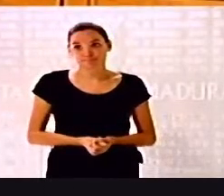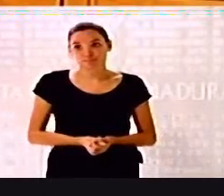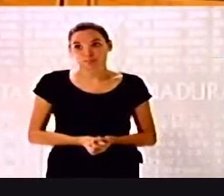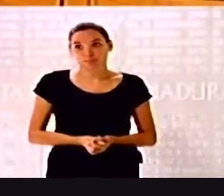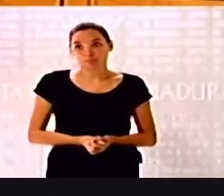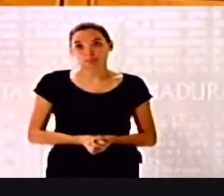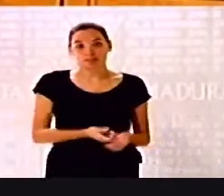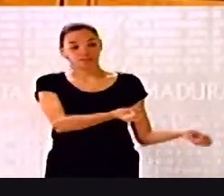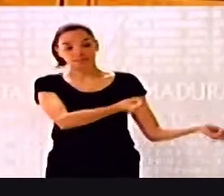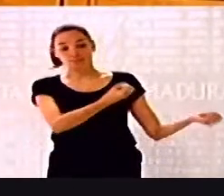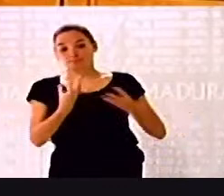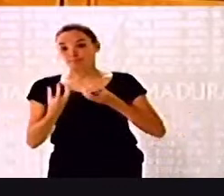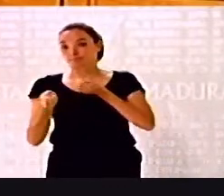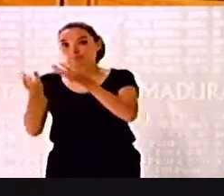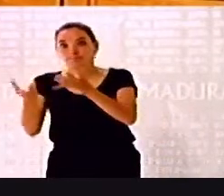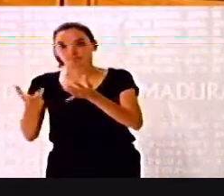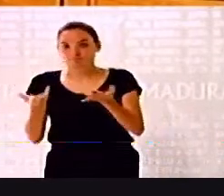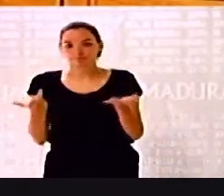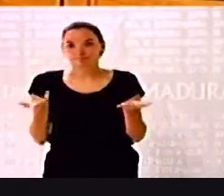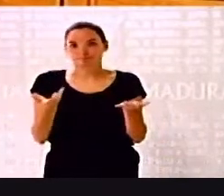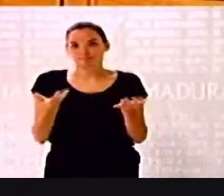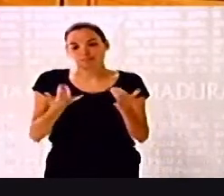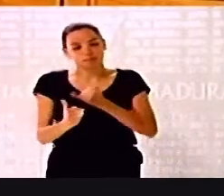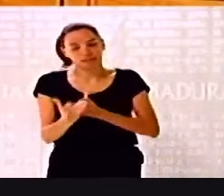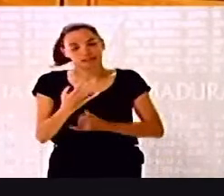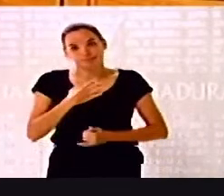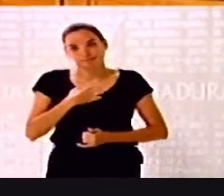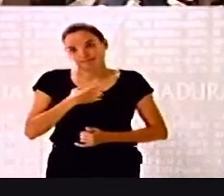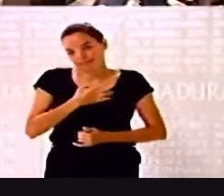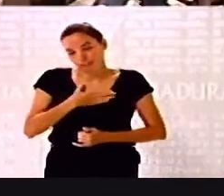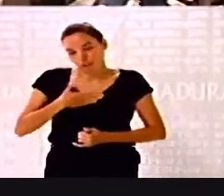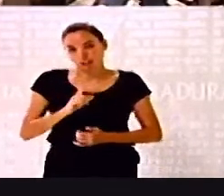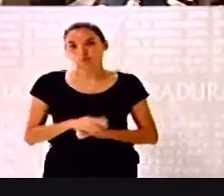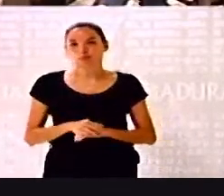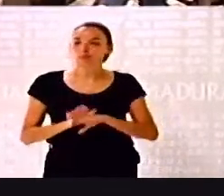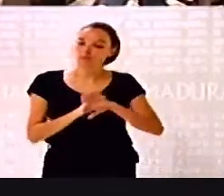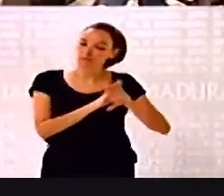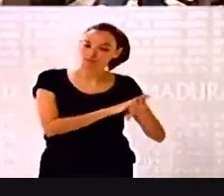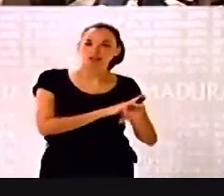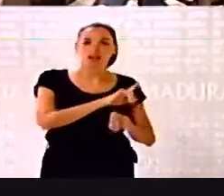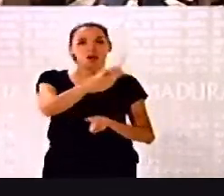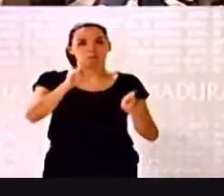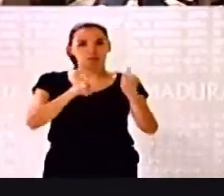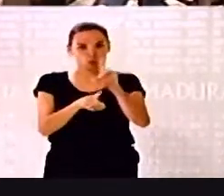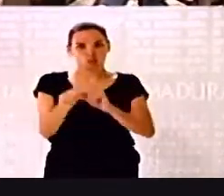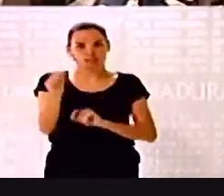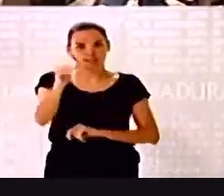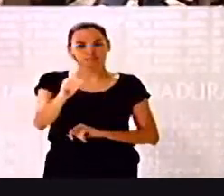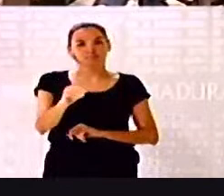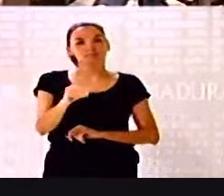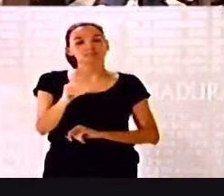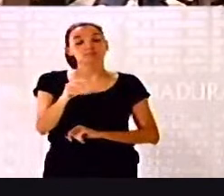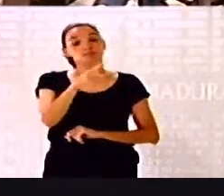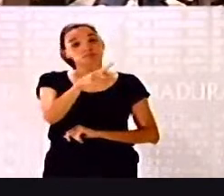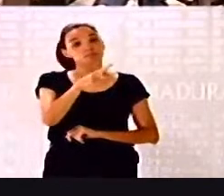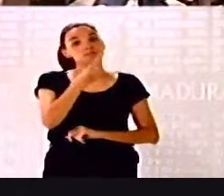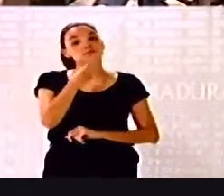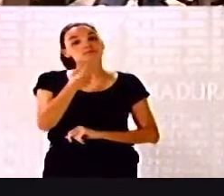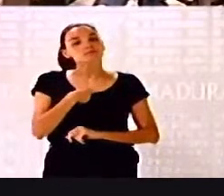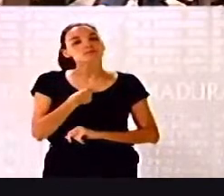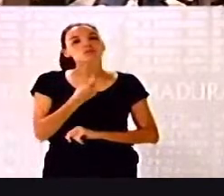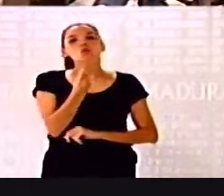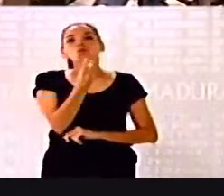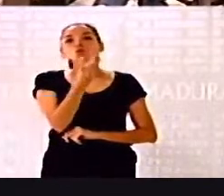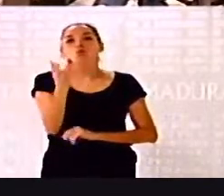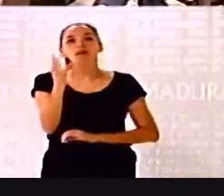No tengo la información, no quiero meter la pata. Vale. Vamos con más preguntas. ¿Nos puede decir el número de personas